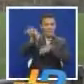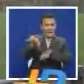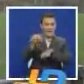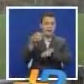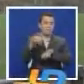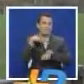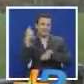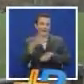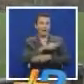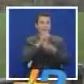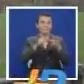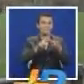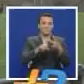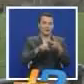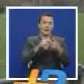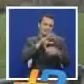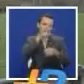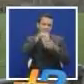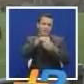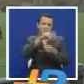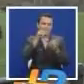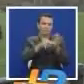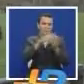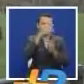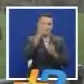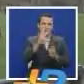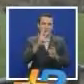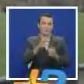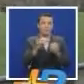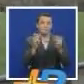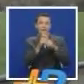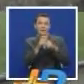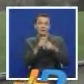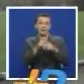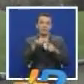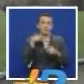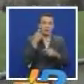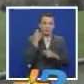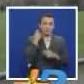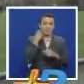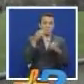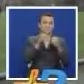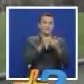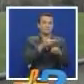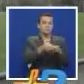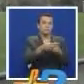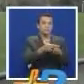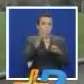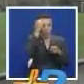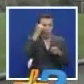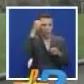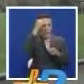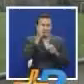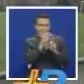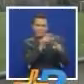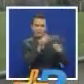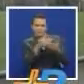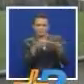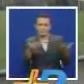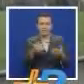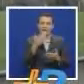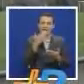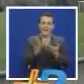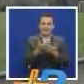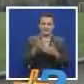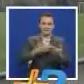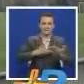clasificados a Brasil 2014. Esta nota exclusiva para Más Pacífico en el bloque de deportes a nombre de la gala de Orlando Marmolejo, la mejor tienda de trajes exclusivos